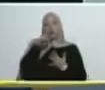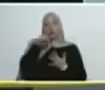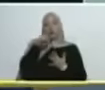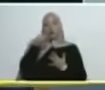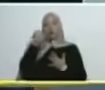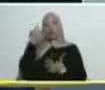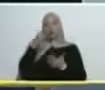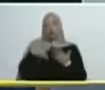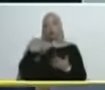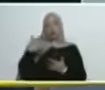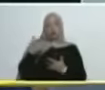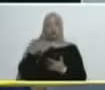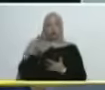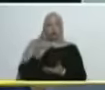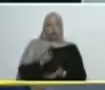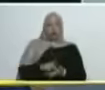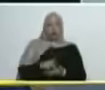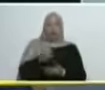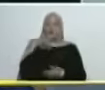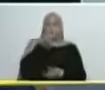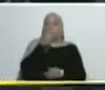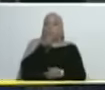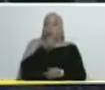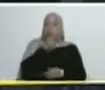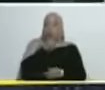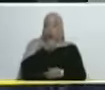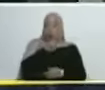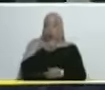instagramceros, periodistas,